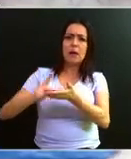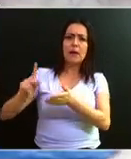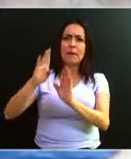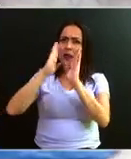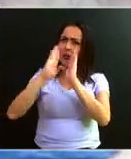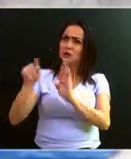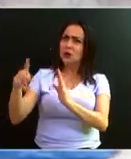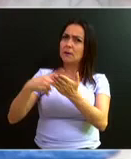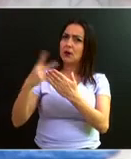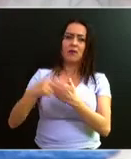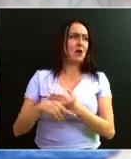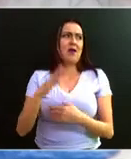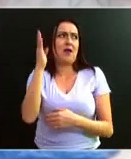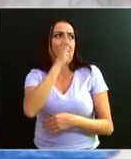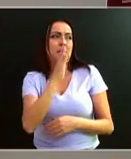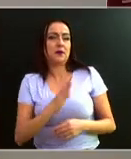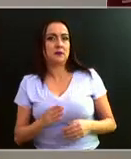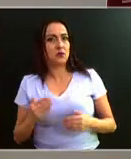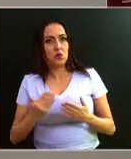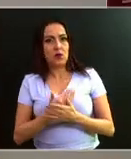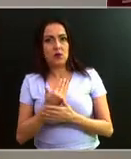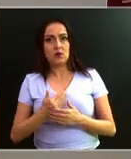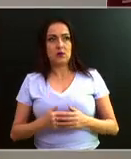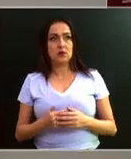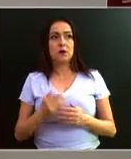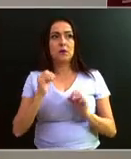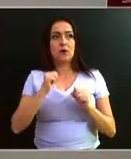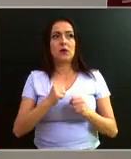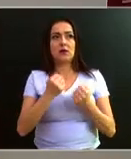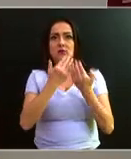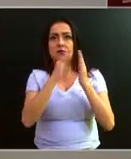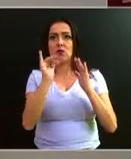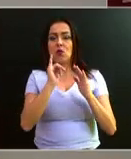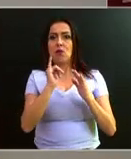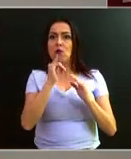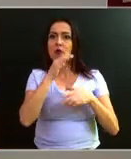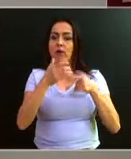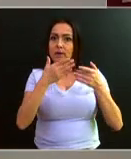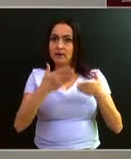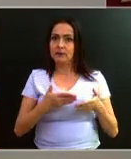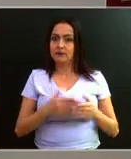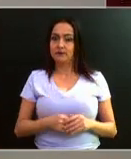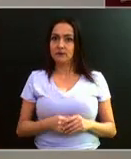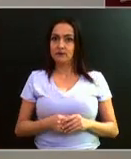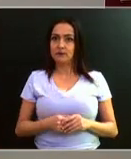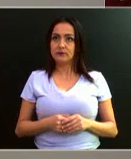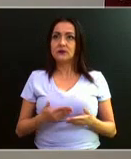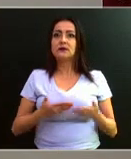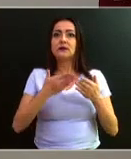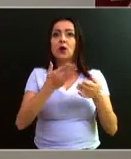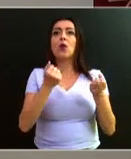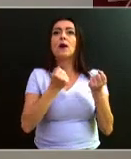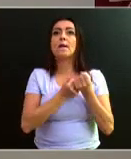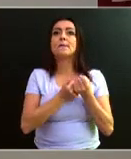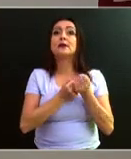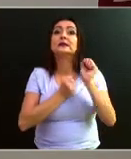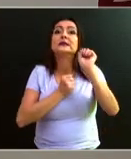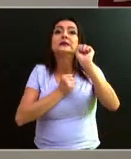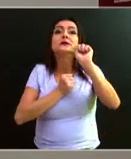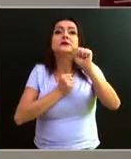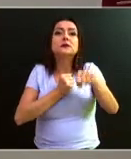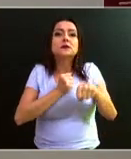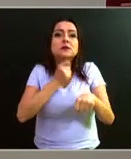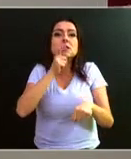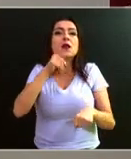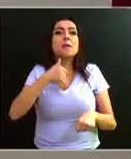atención? No, jamás dar un aporte nuevo. Uno podría estar abierto como comerciante a dar un aporte si uno